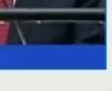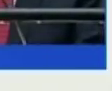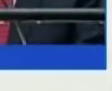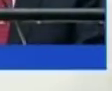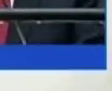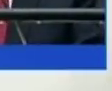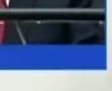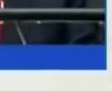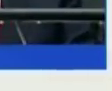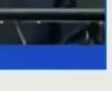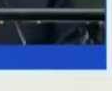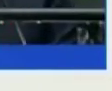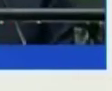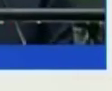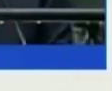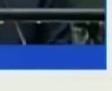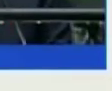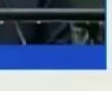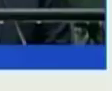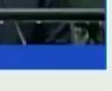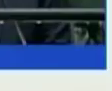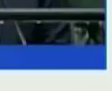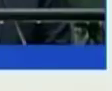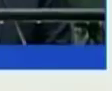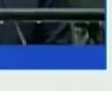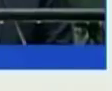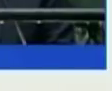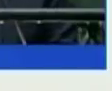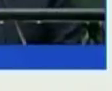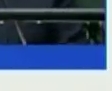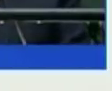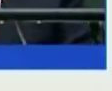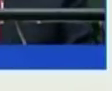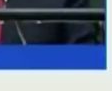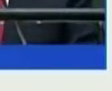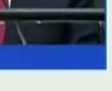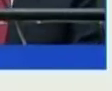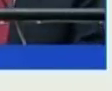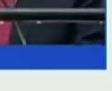América, que viva la dignidad de los pueblos.